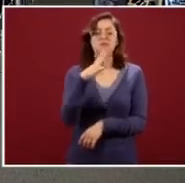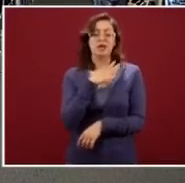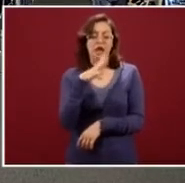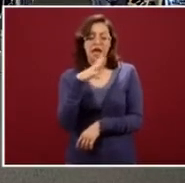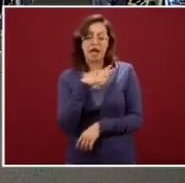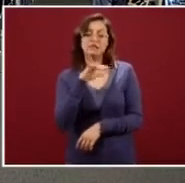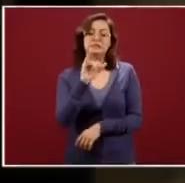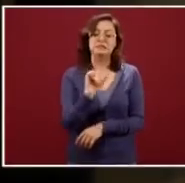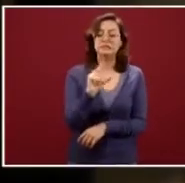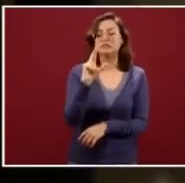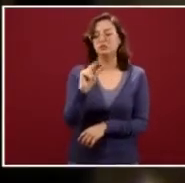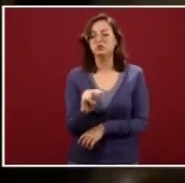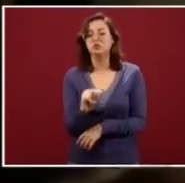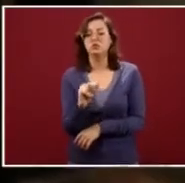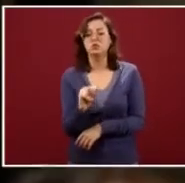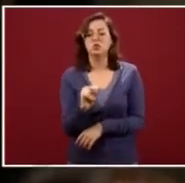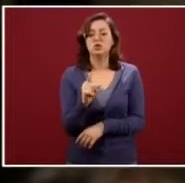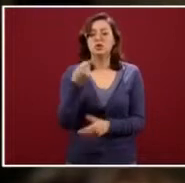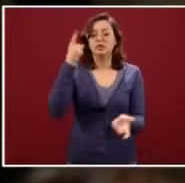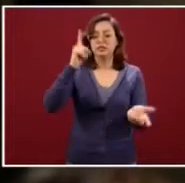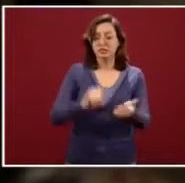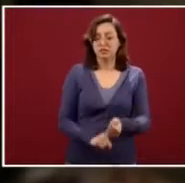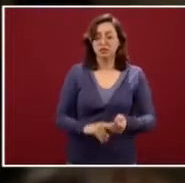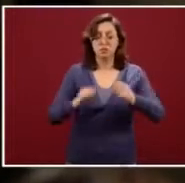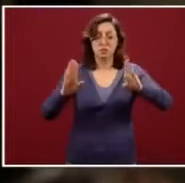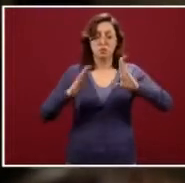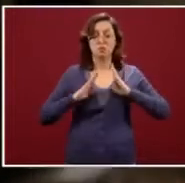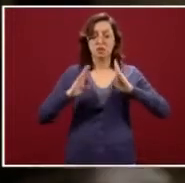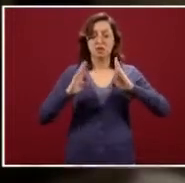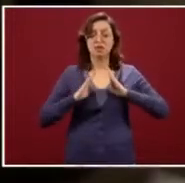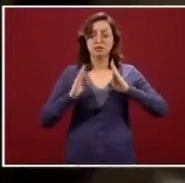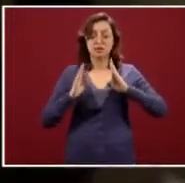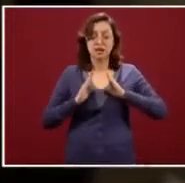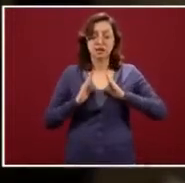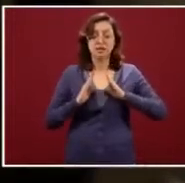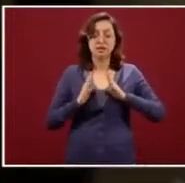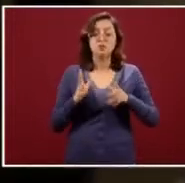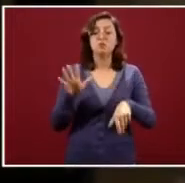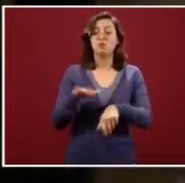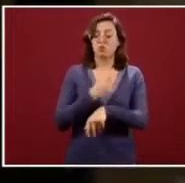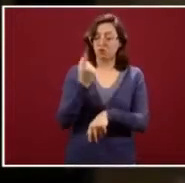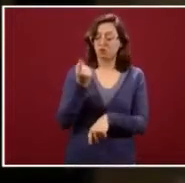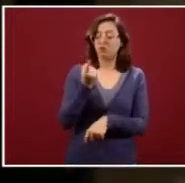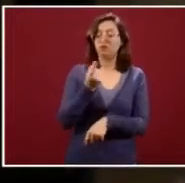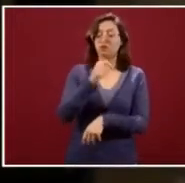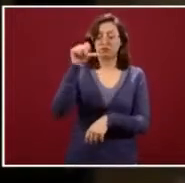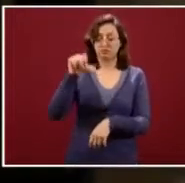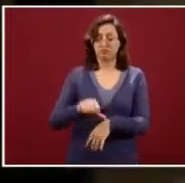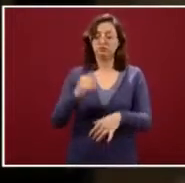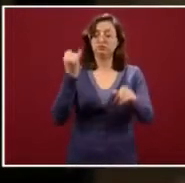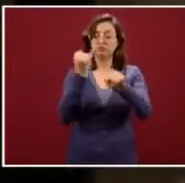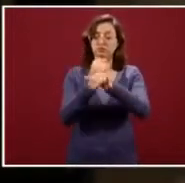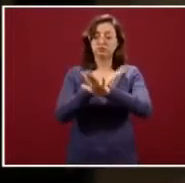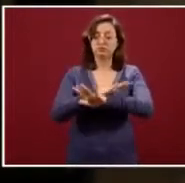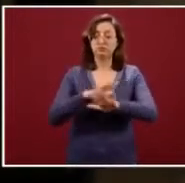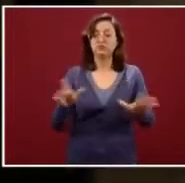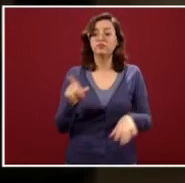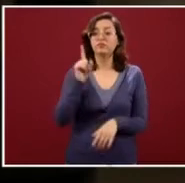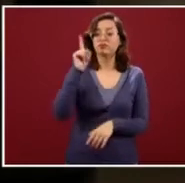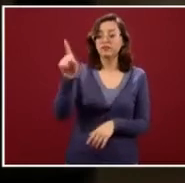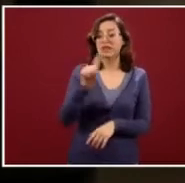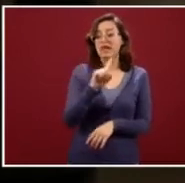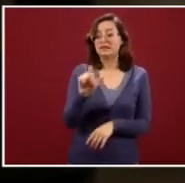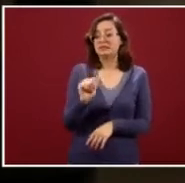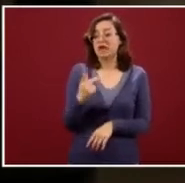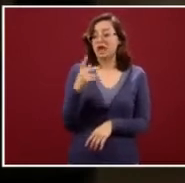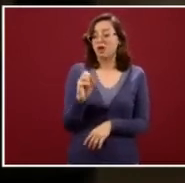en las Fuerzas Armadas. Hoy se estaba manejando esa información que en Zapopan hay